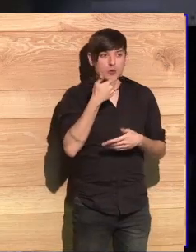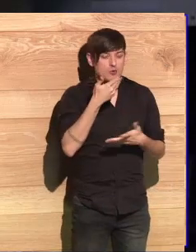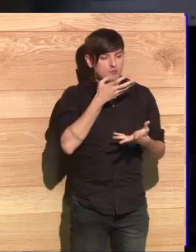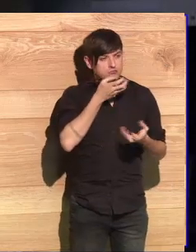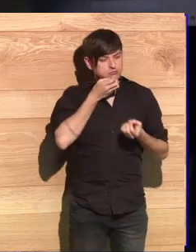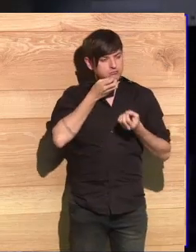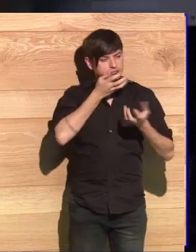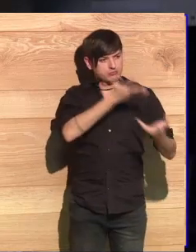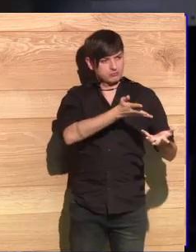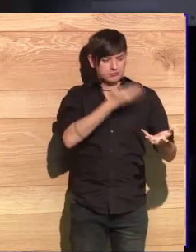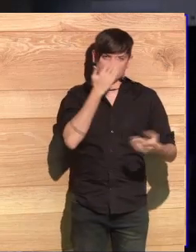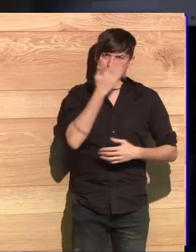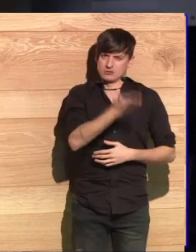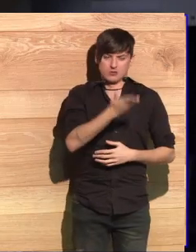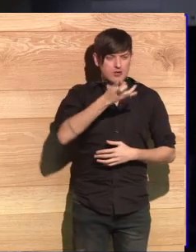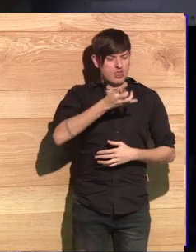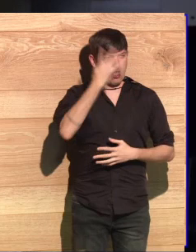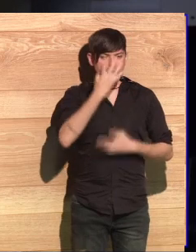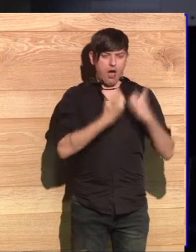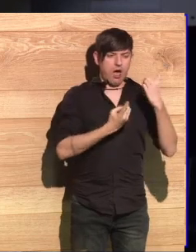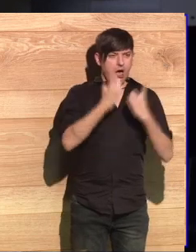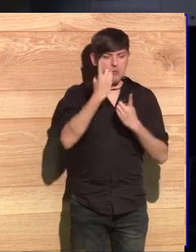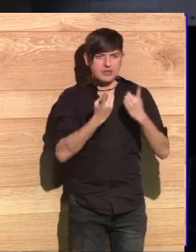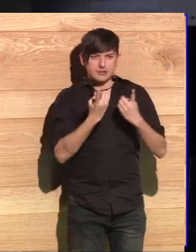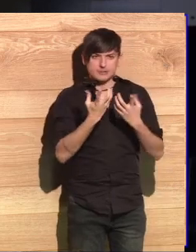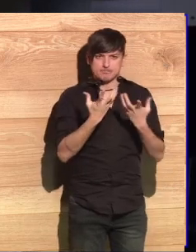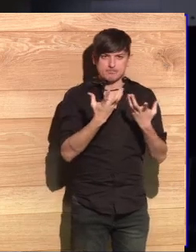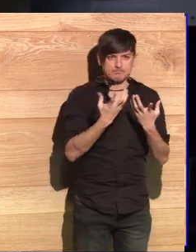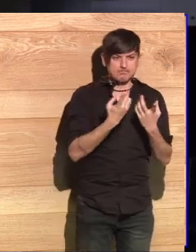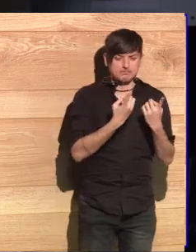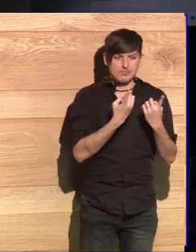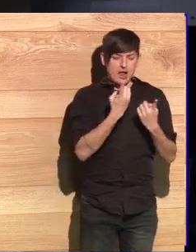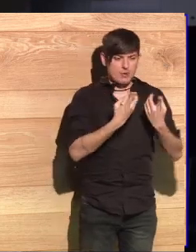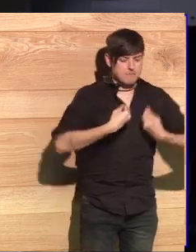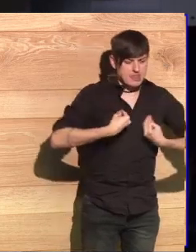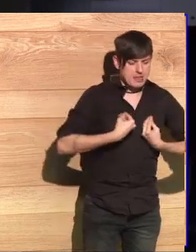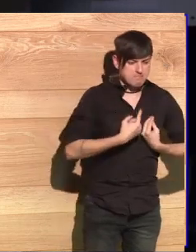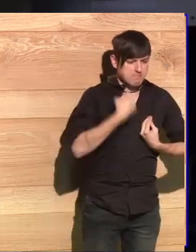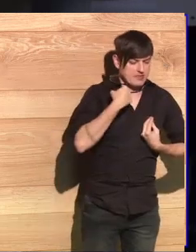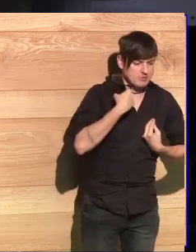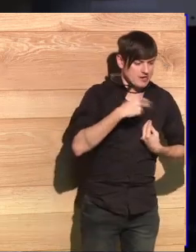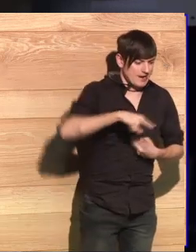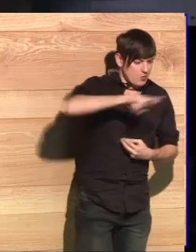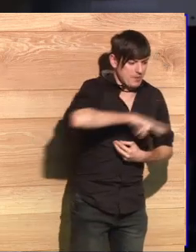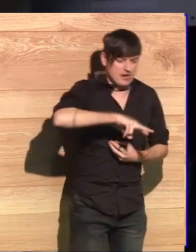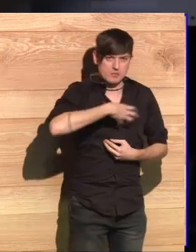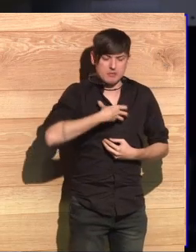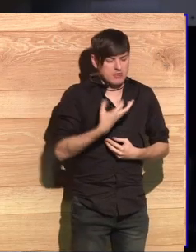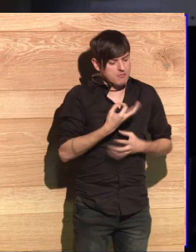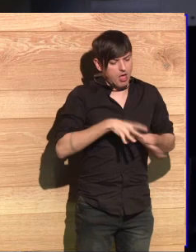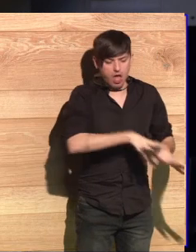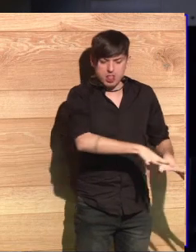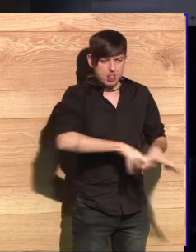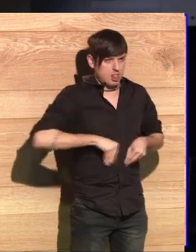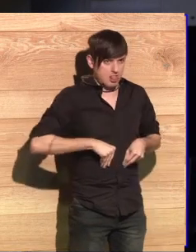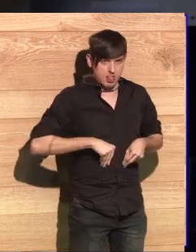la idea de que a veces no hay forma de recuperar ciertas vidas que perdemos y lo importante es asumirlo y